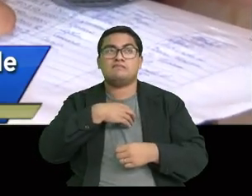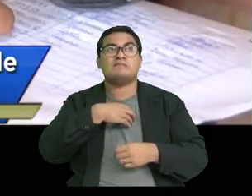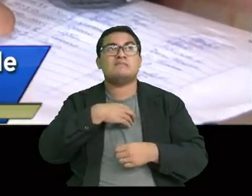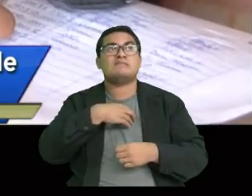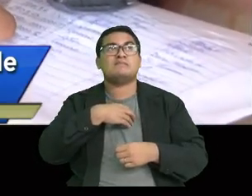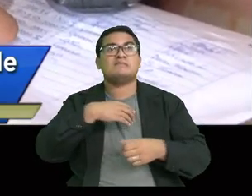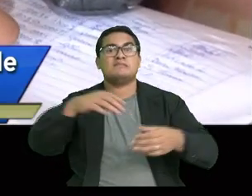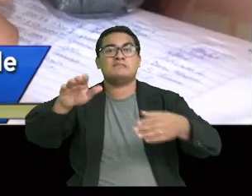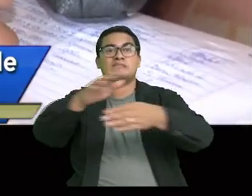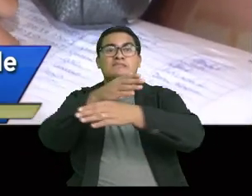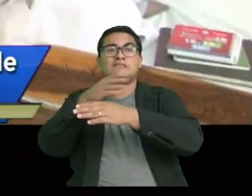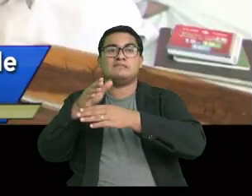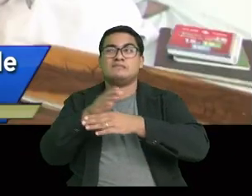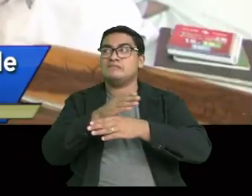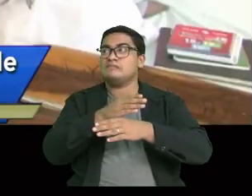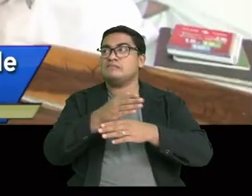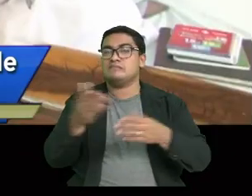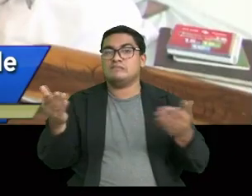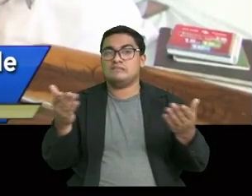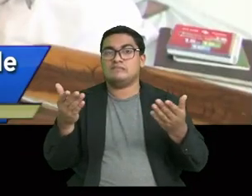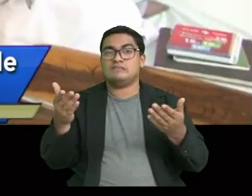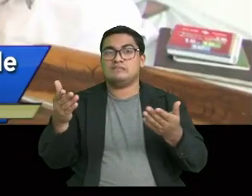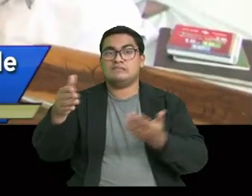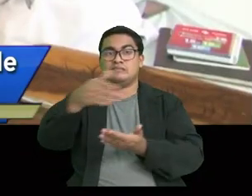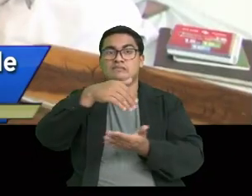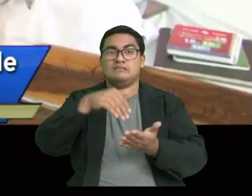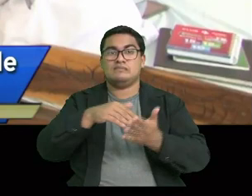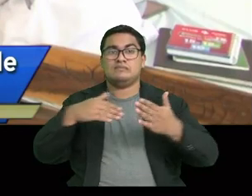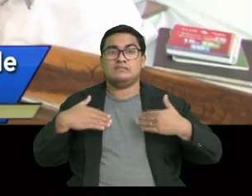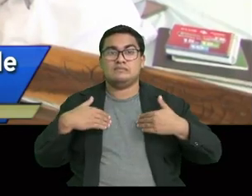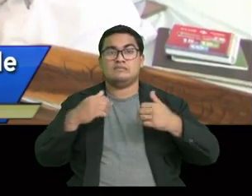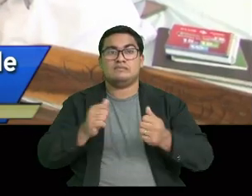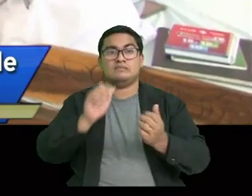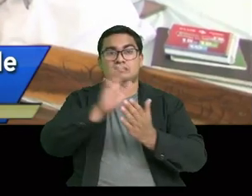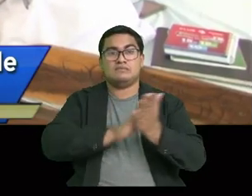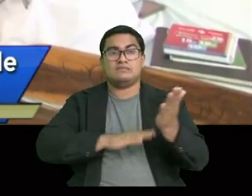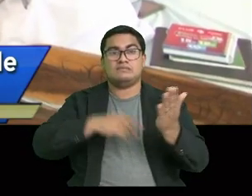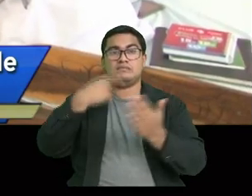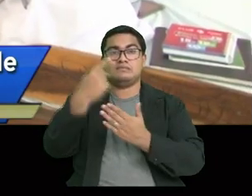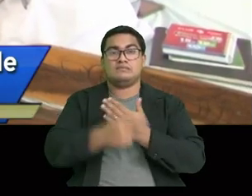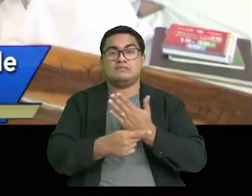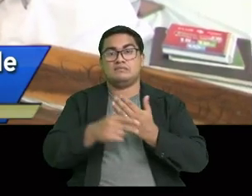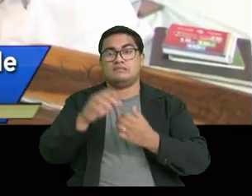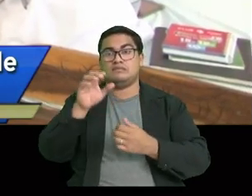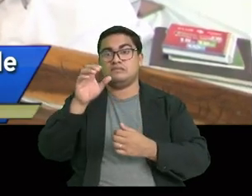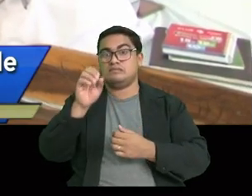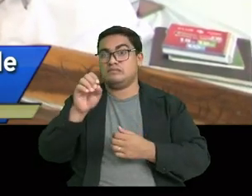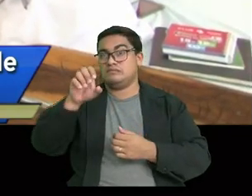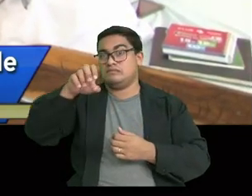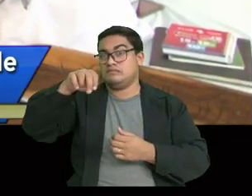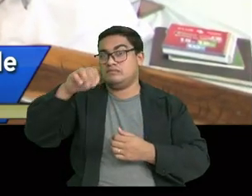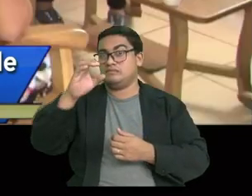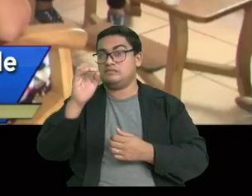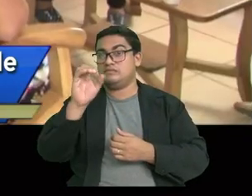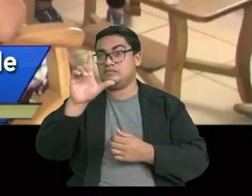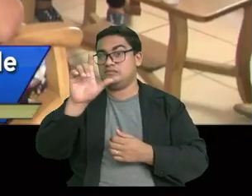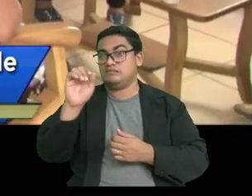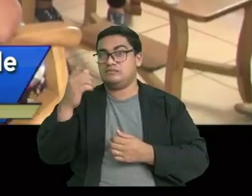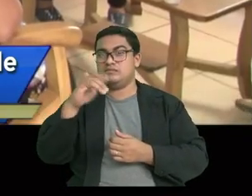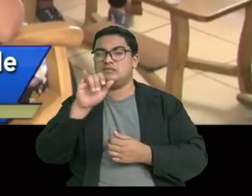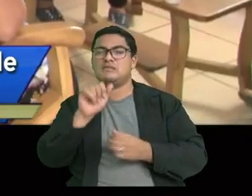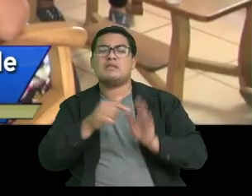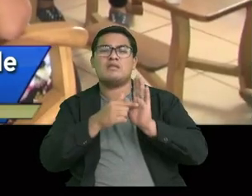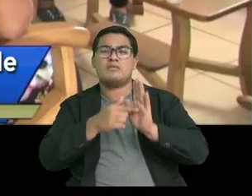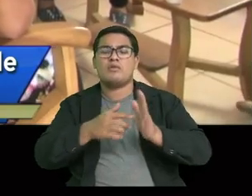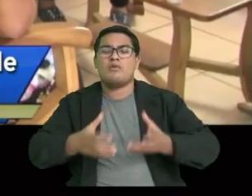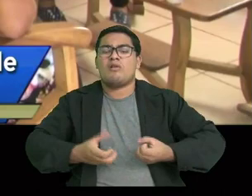de las unidades de salud. Tenemos los programas de oncología. Sí, sí. Imagínese usted